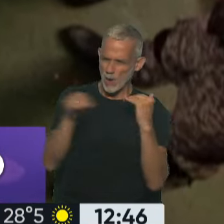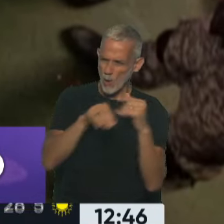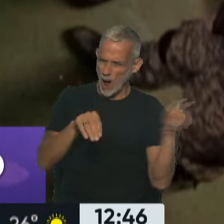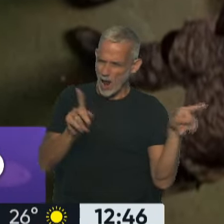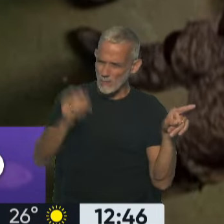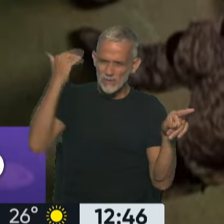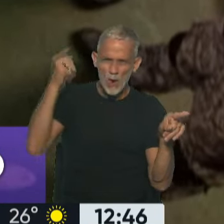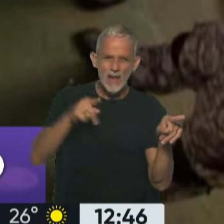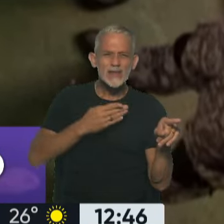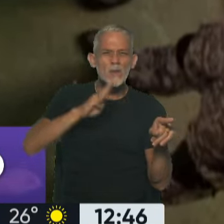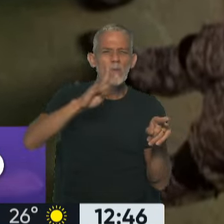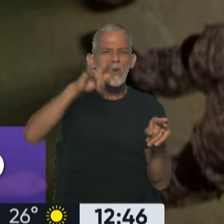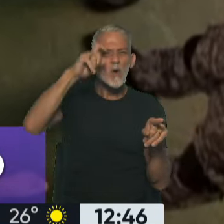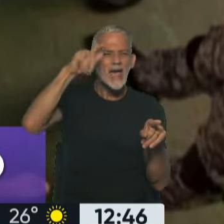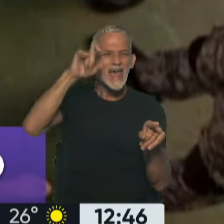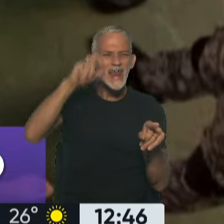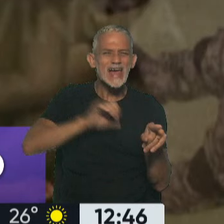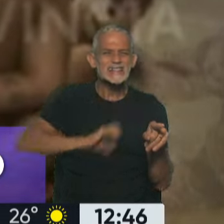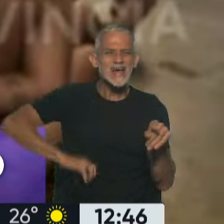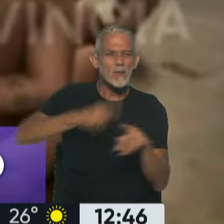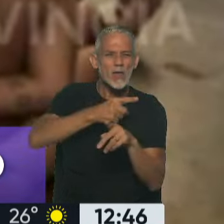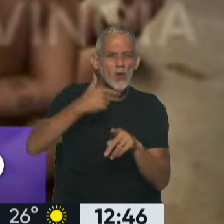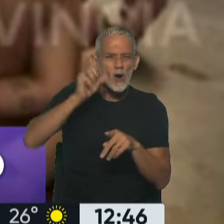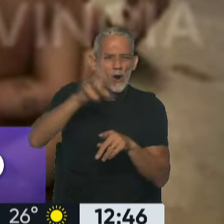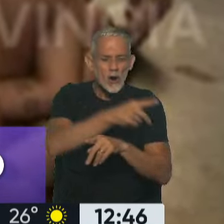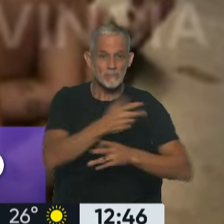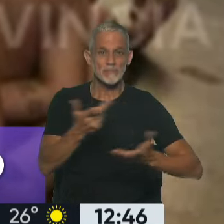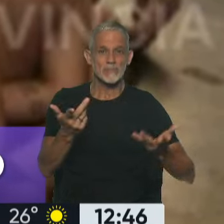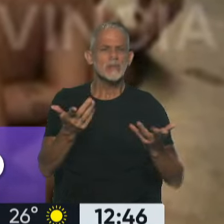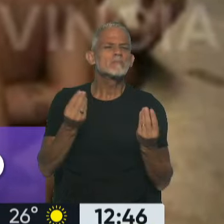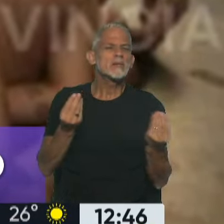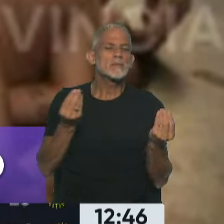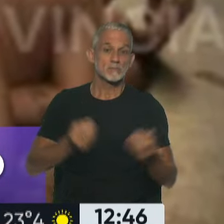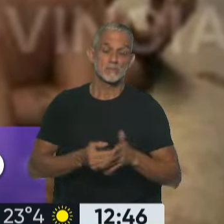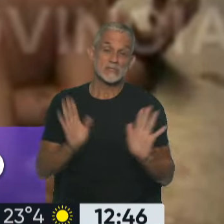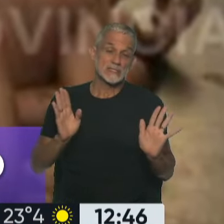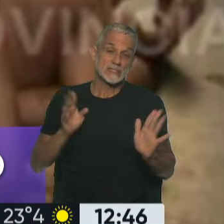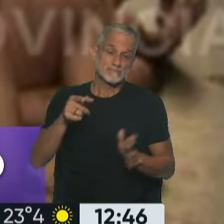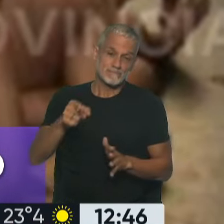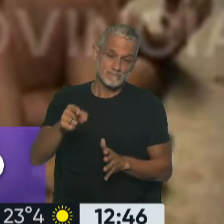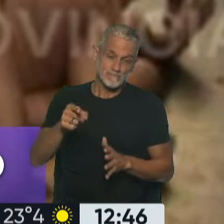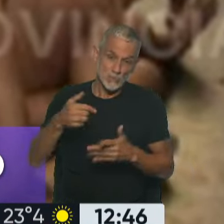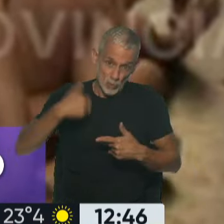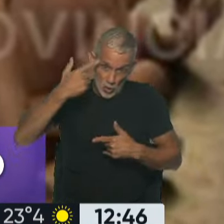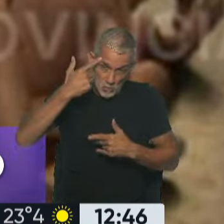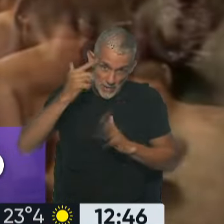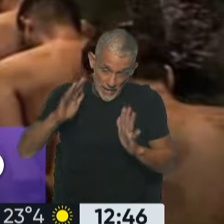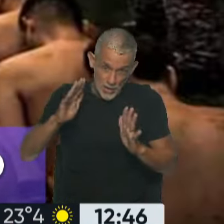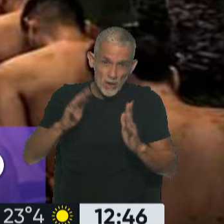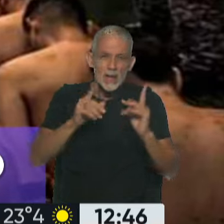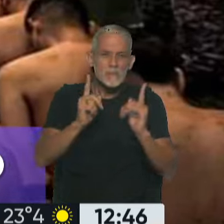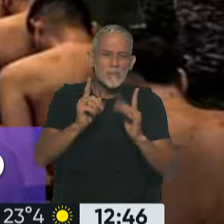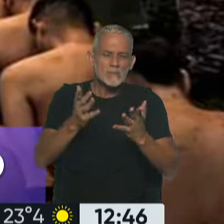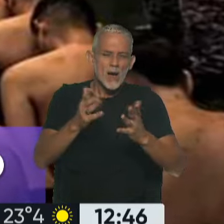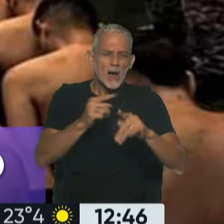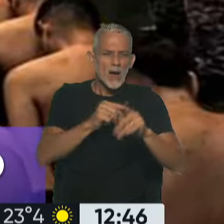la actitud de Bukele en El Salvador. ¿Qué puede decirnos sobre eso? Esto tiene que ver, que entiendo que es las mismas instancias